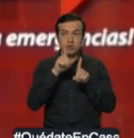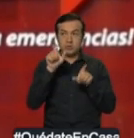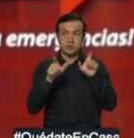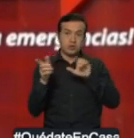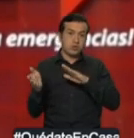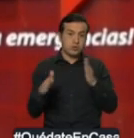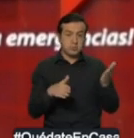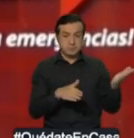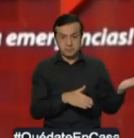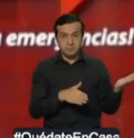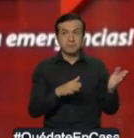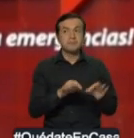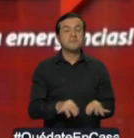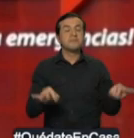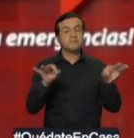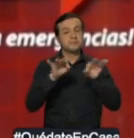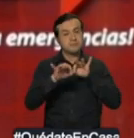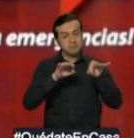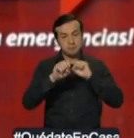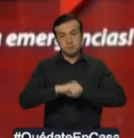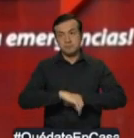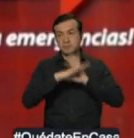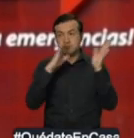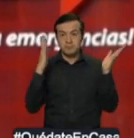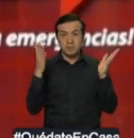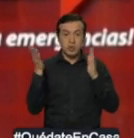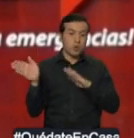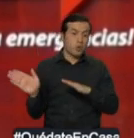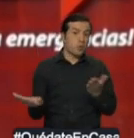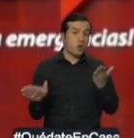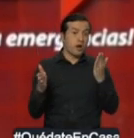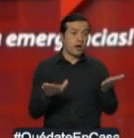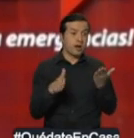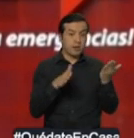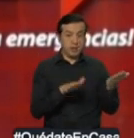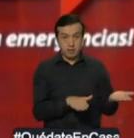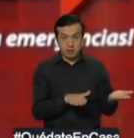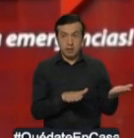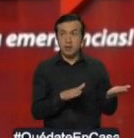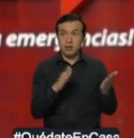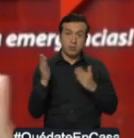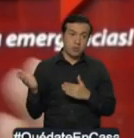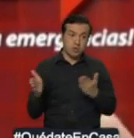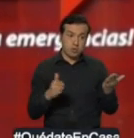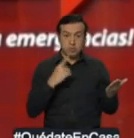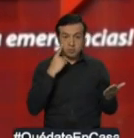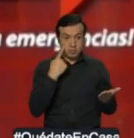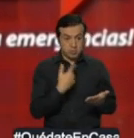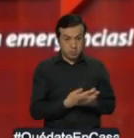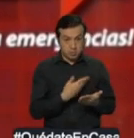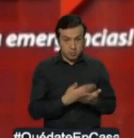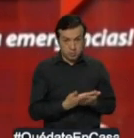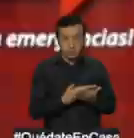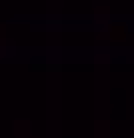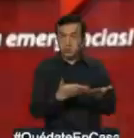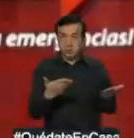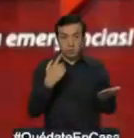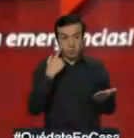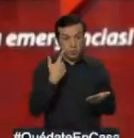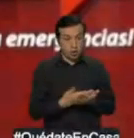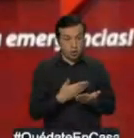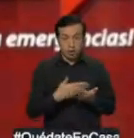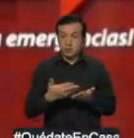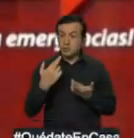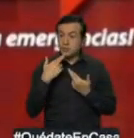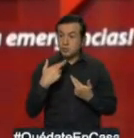esto es importante porque pasan de ser defunciones en la lista de confirmados cobit si es que la prueba y